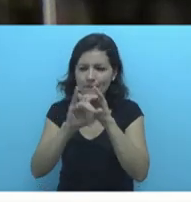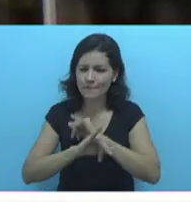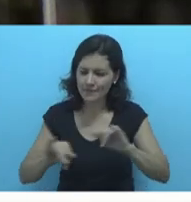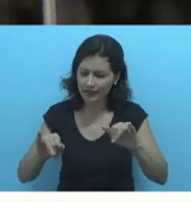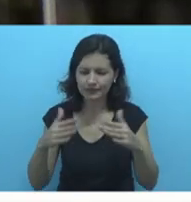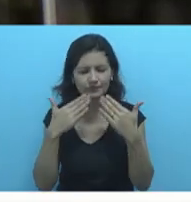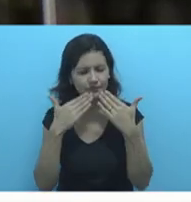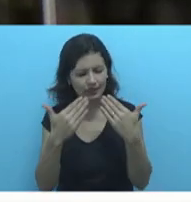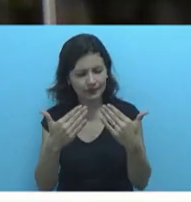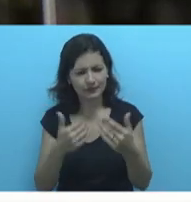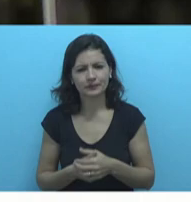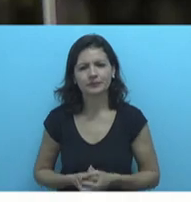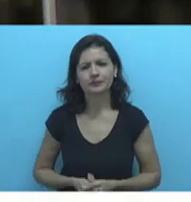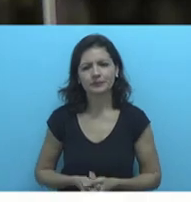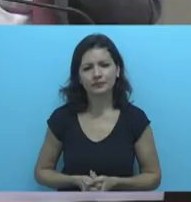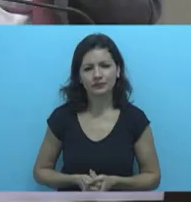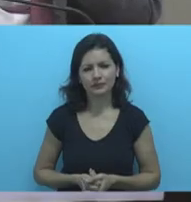señor presidente.